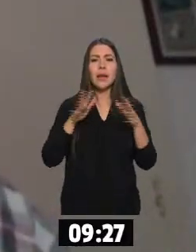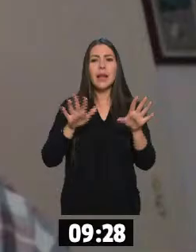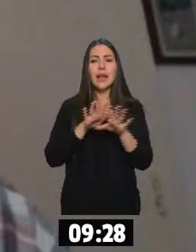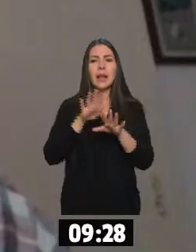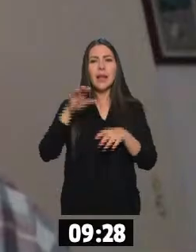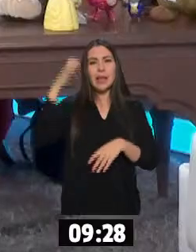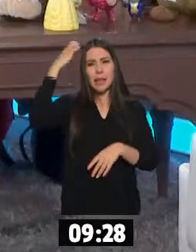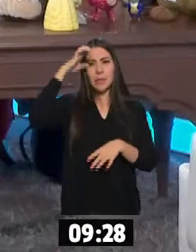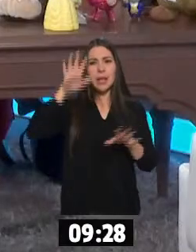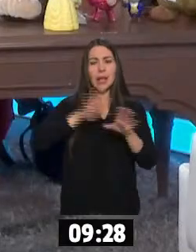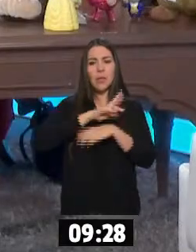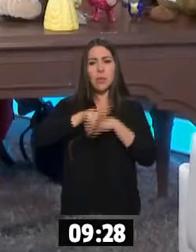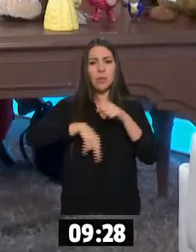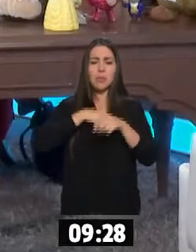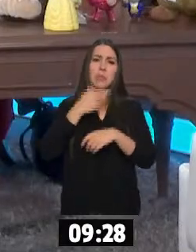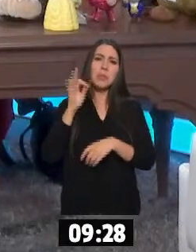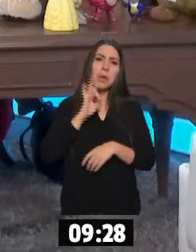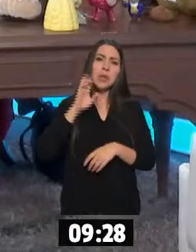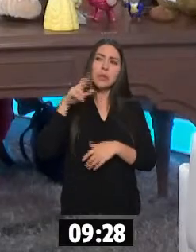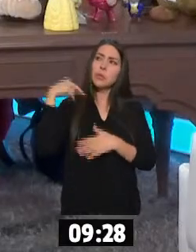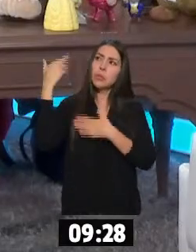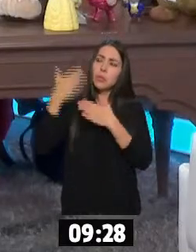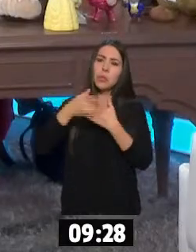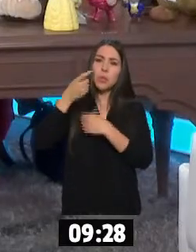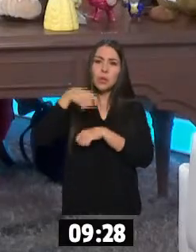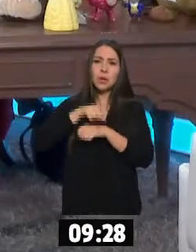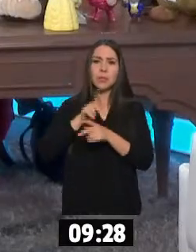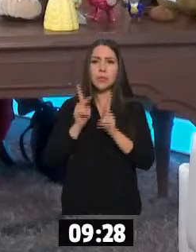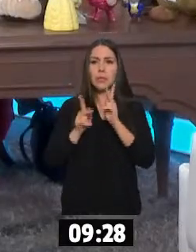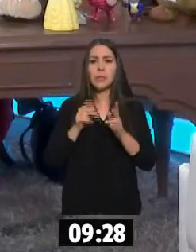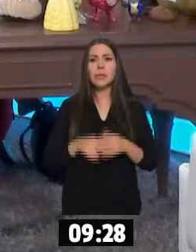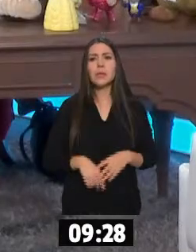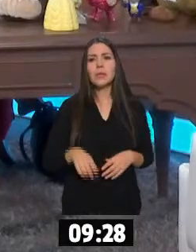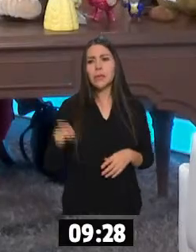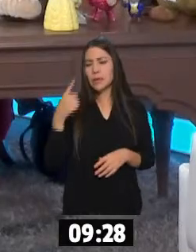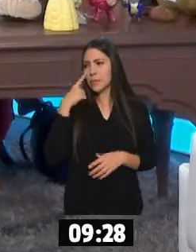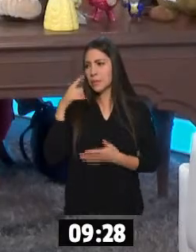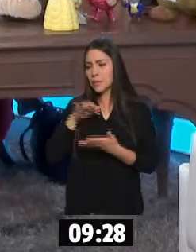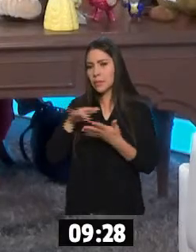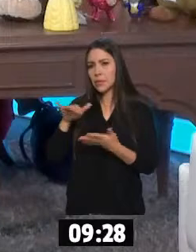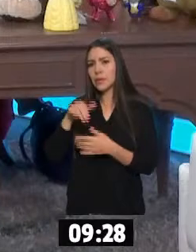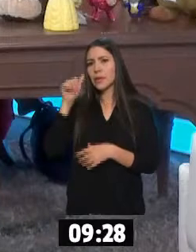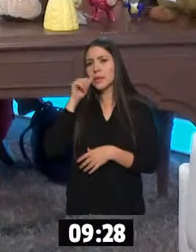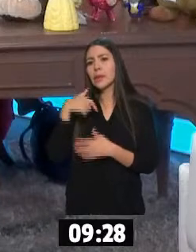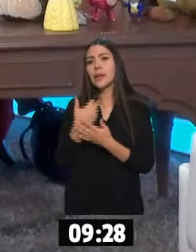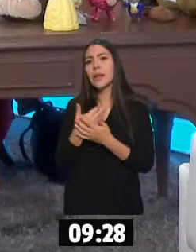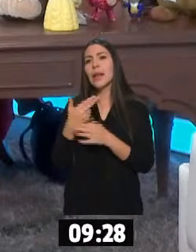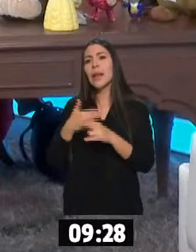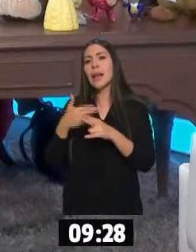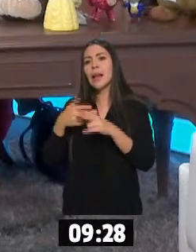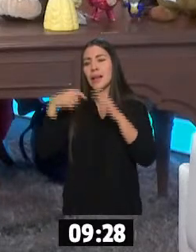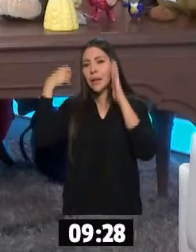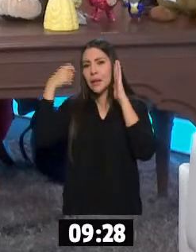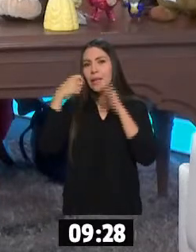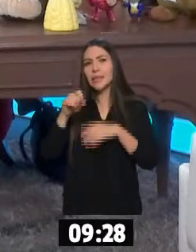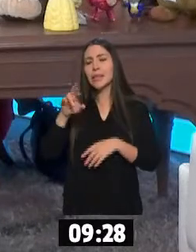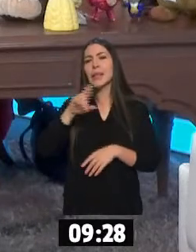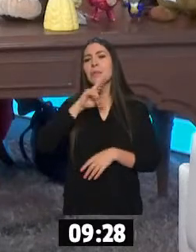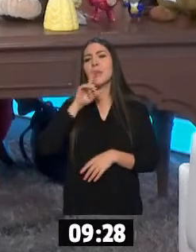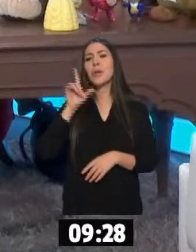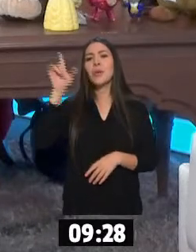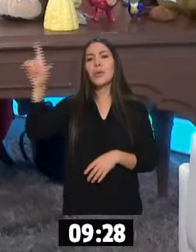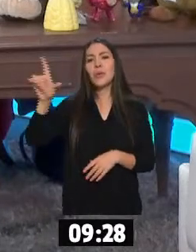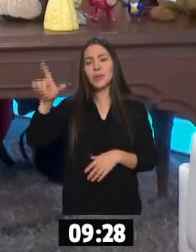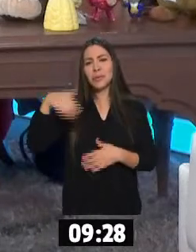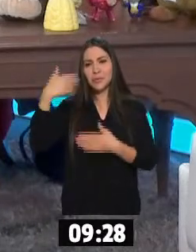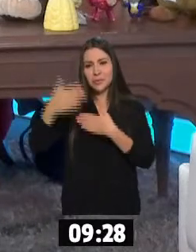semana. Va. Sí, usted léalo, maestro, porque yo siempre me espero a que lo hagan serie o película. Sí, o que traiga dibujitos. Mejor el lunes que